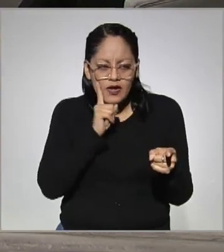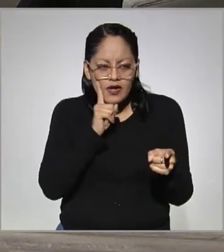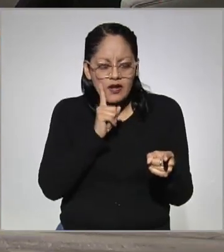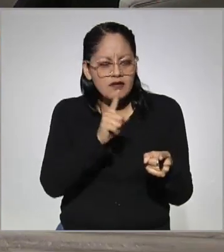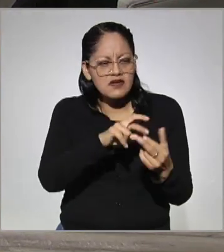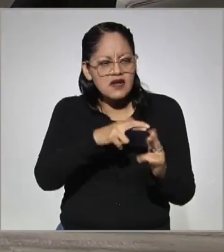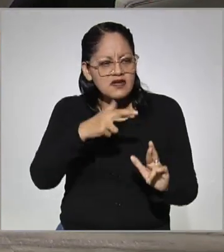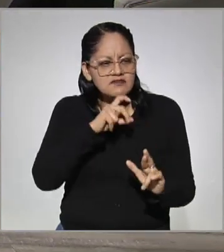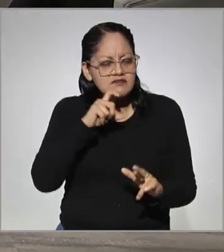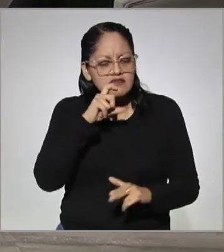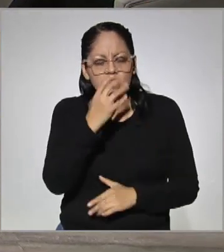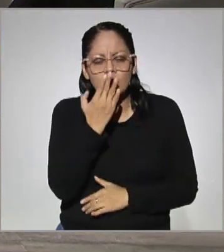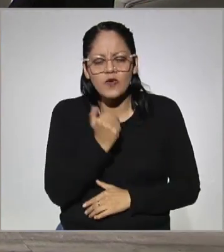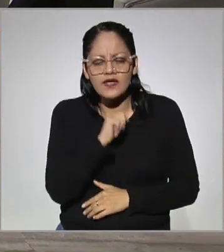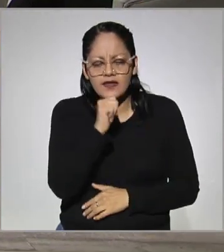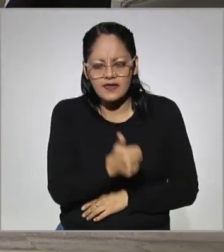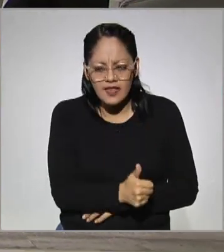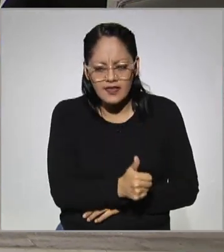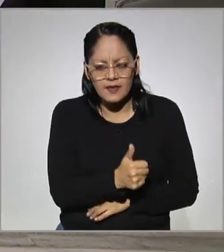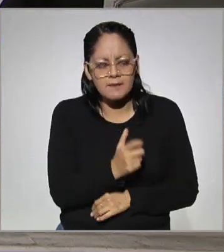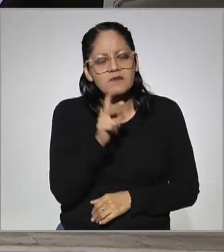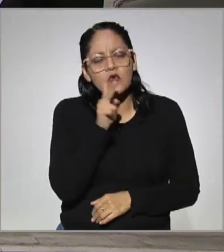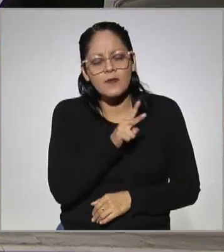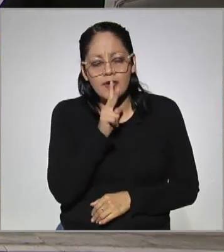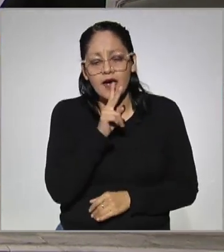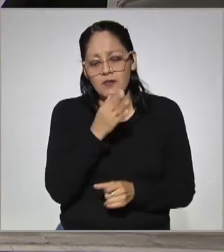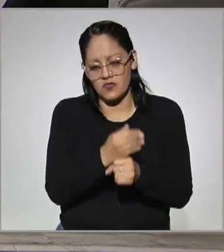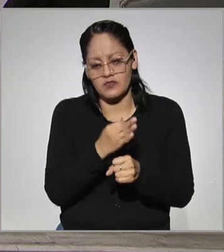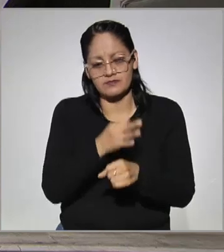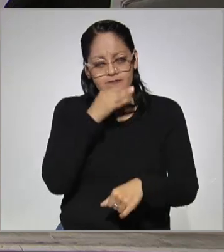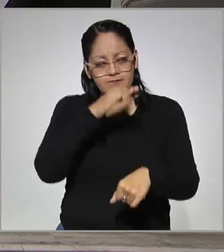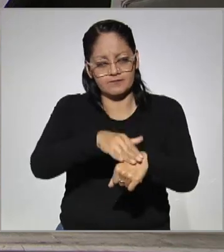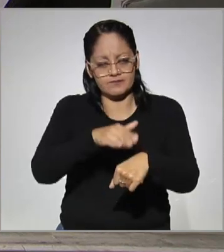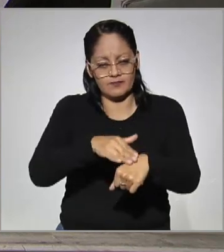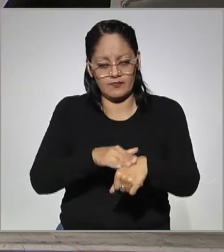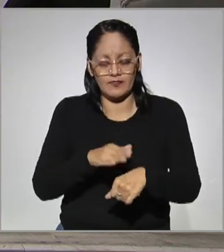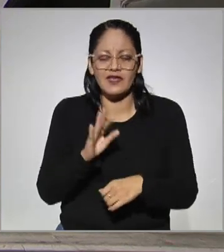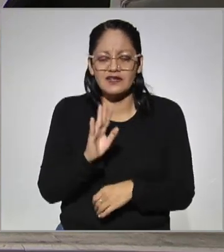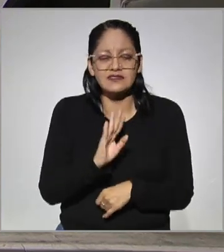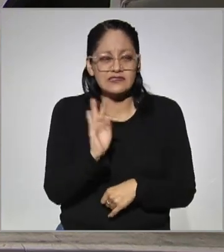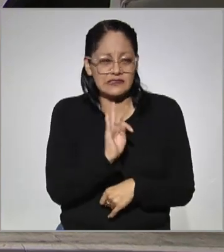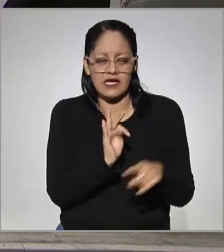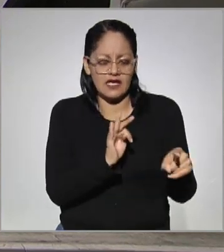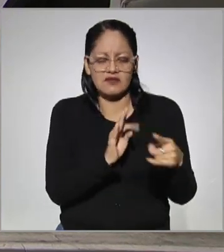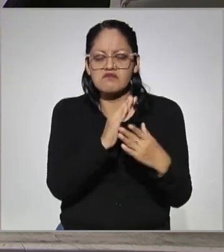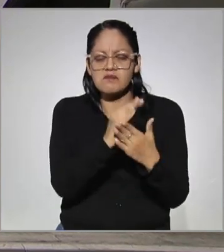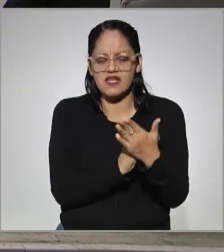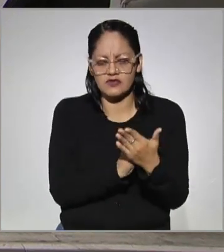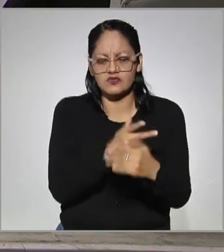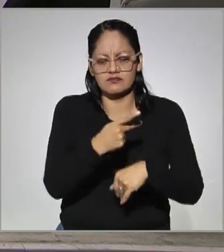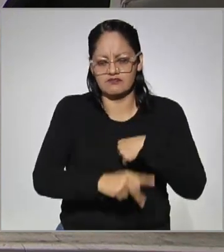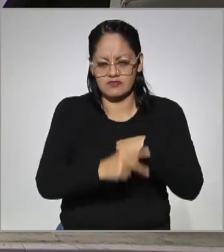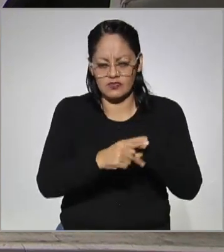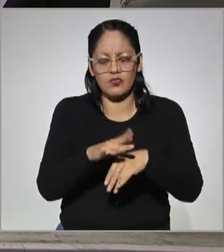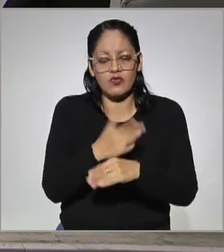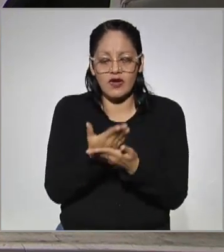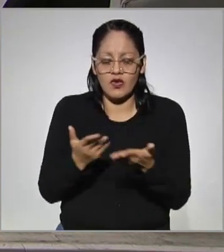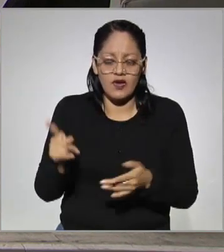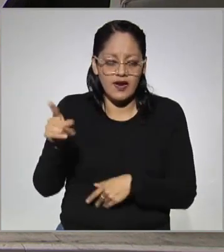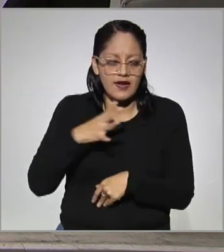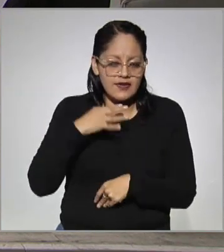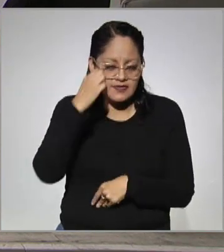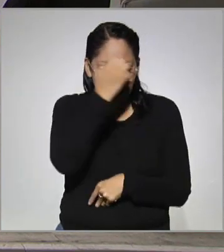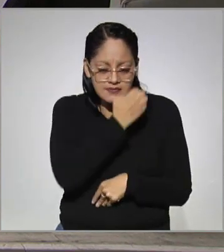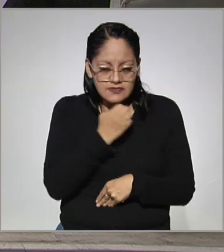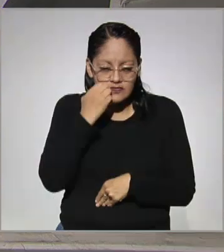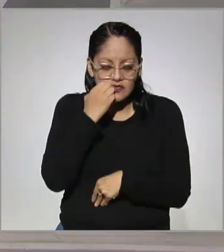tenido relaciones sexuales, pero estamos aquí haciendo prevención. Sí, la factibilidad es mucho menor, ¿no? Mucho menor, porque ahora también hay por ahí estudios que